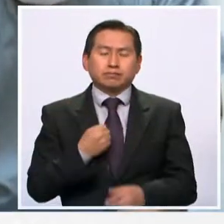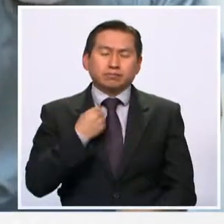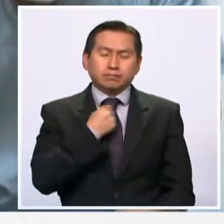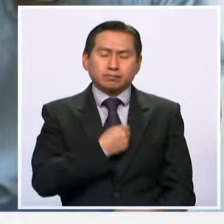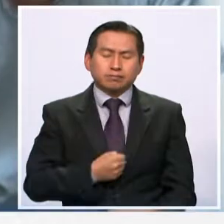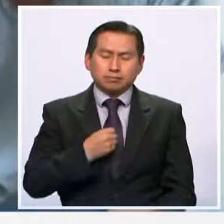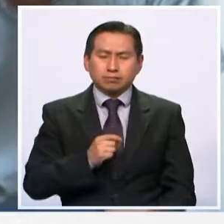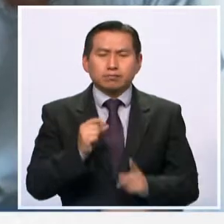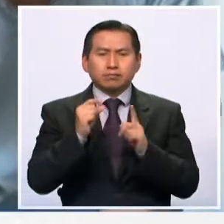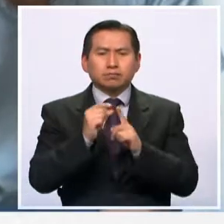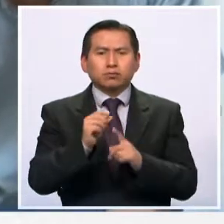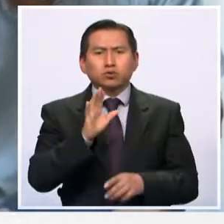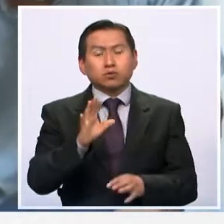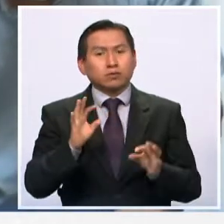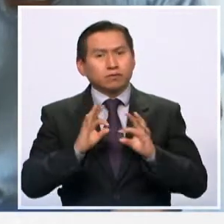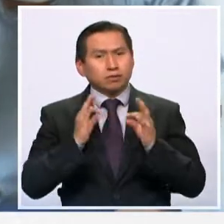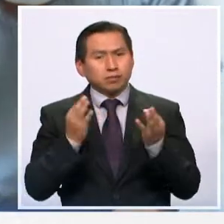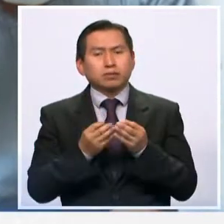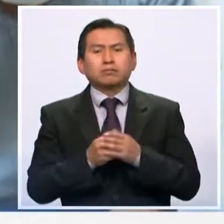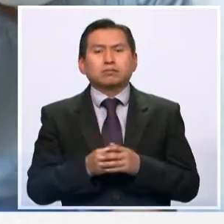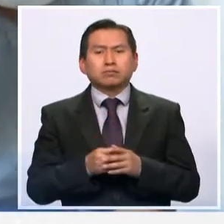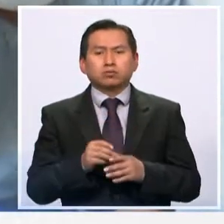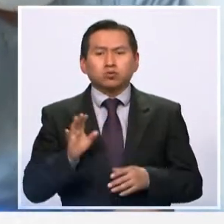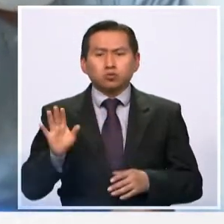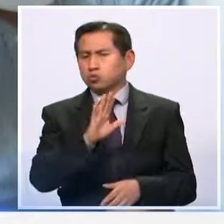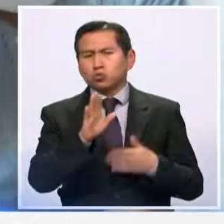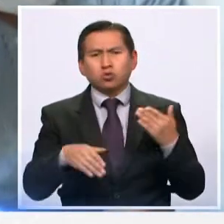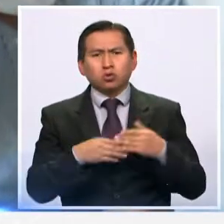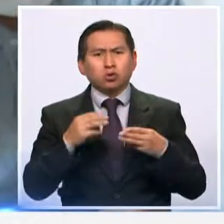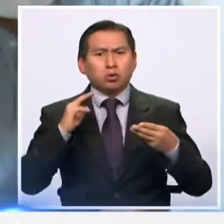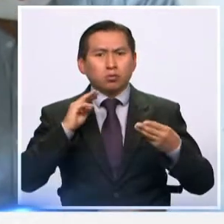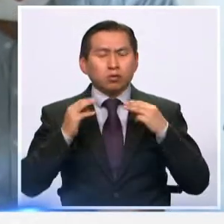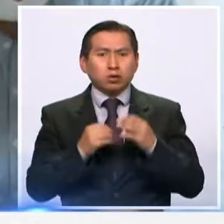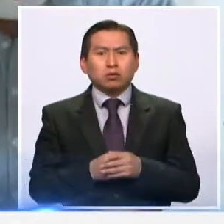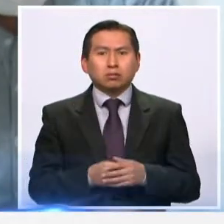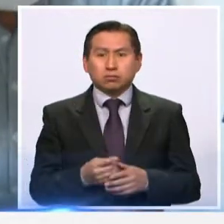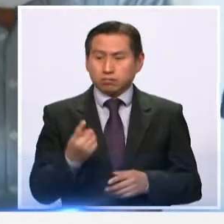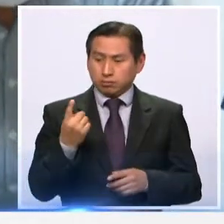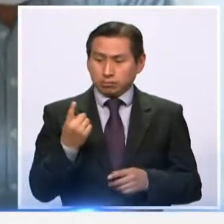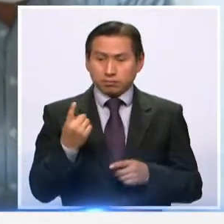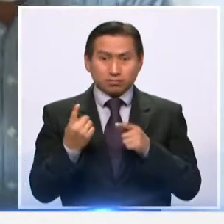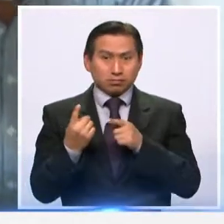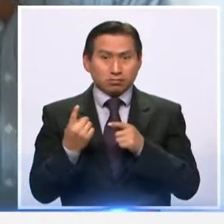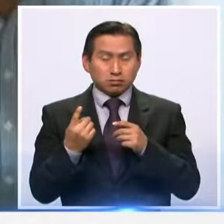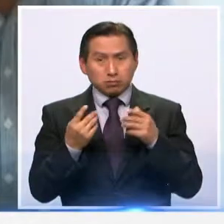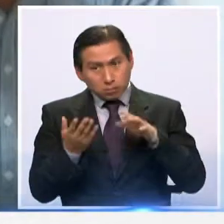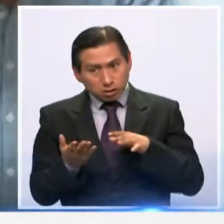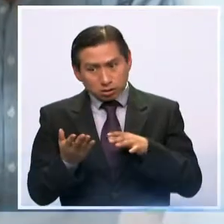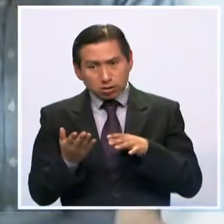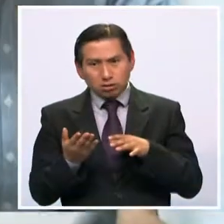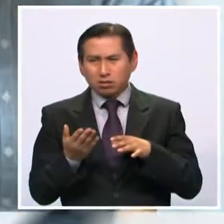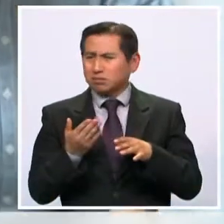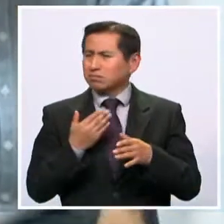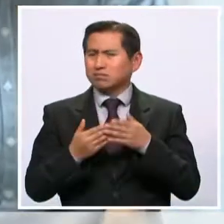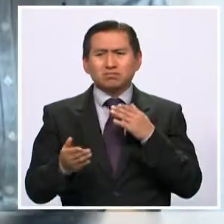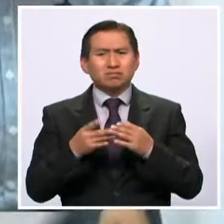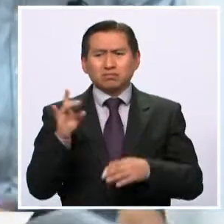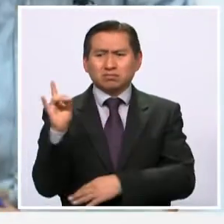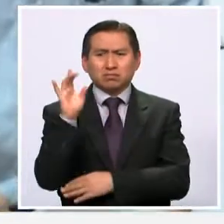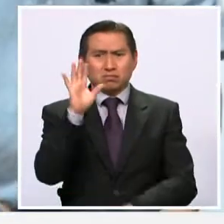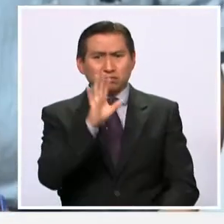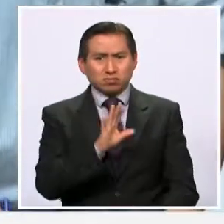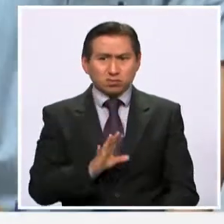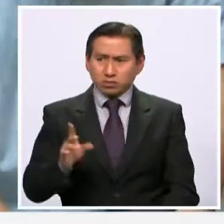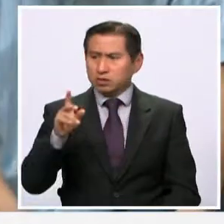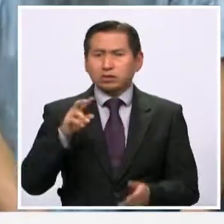familia y también al pueblo montereño, porque una vida que se nos va en cualquier parte del país, es